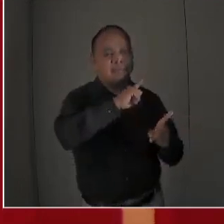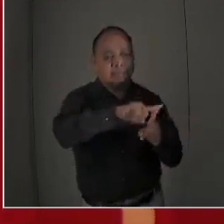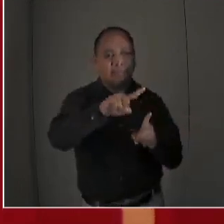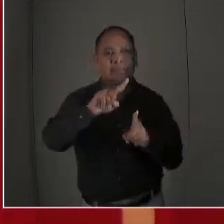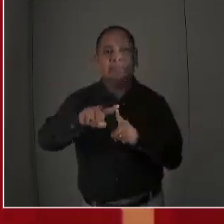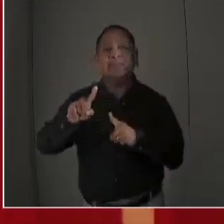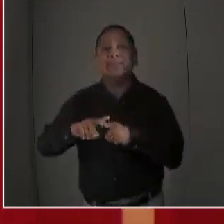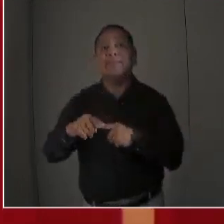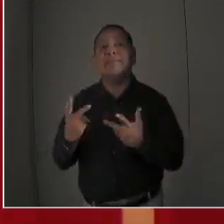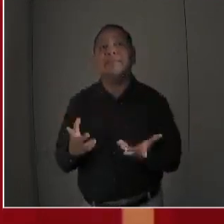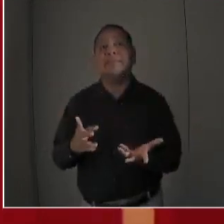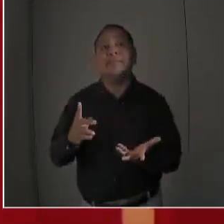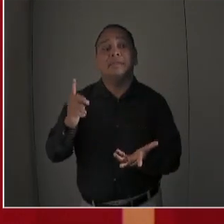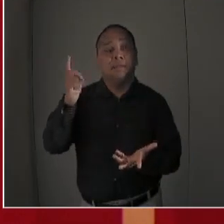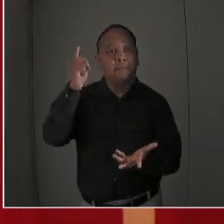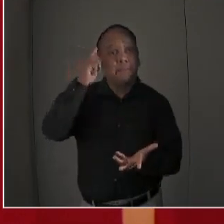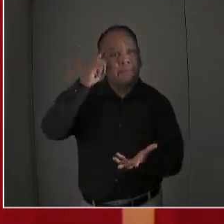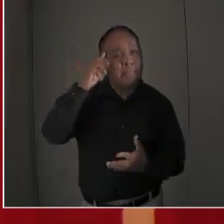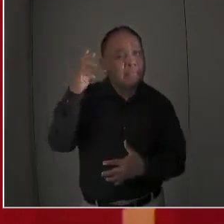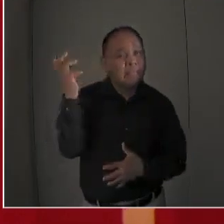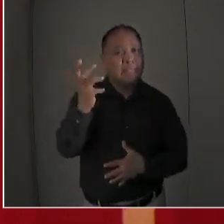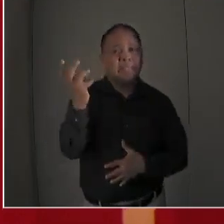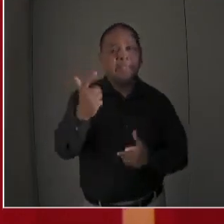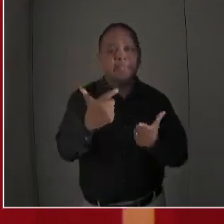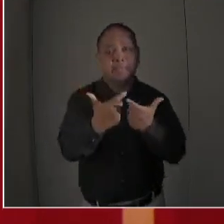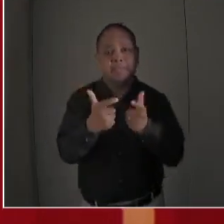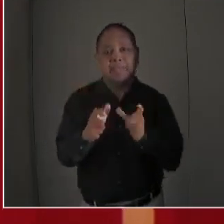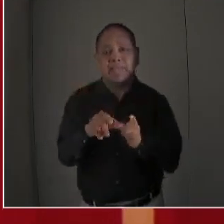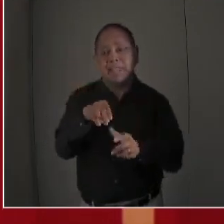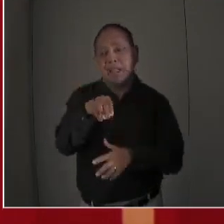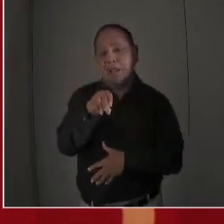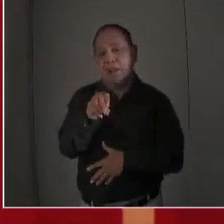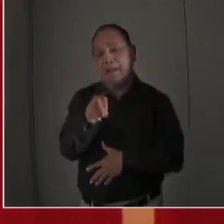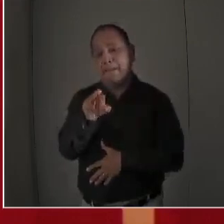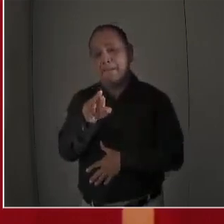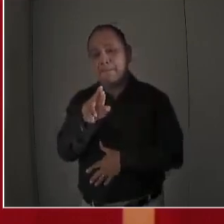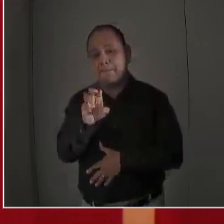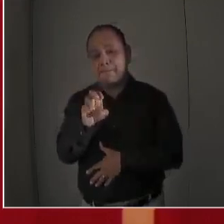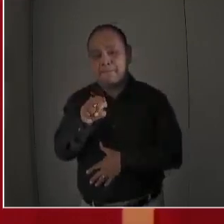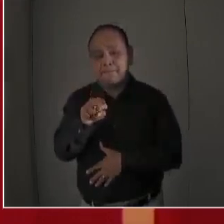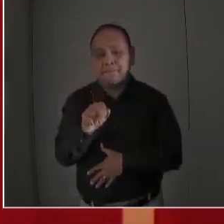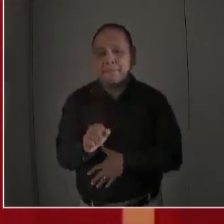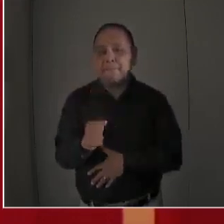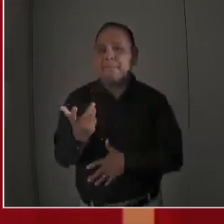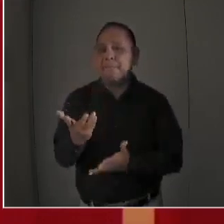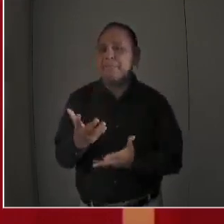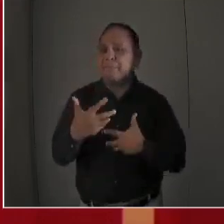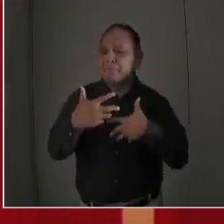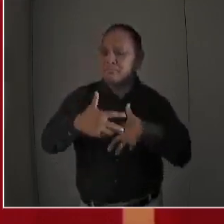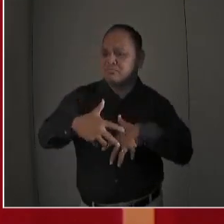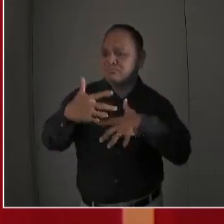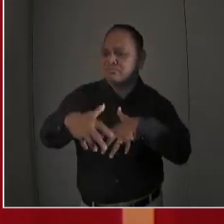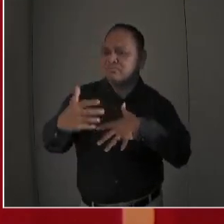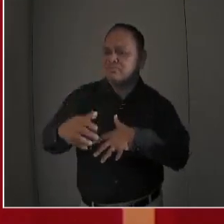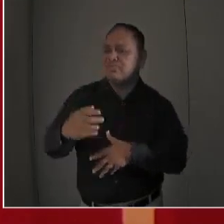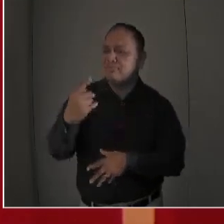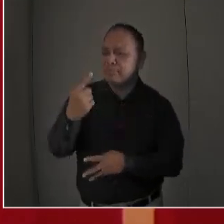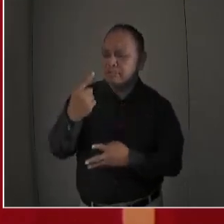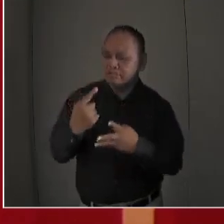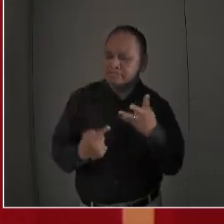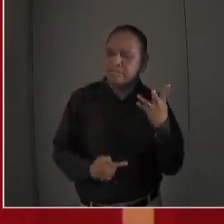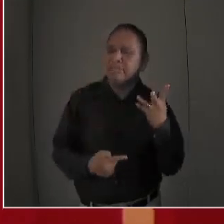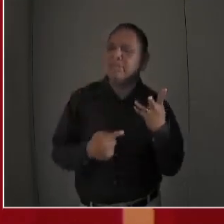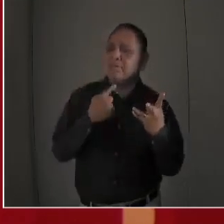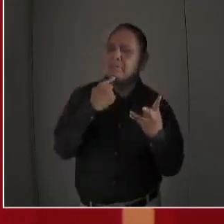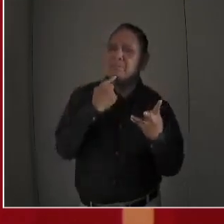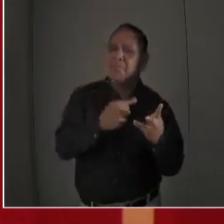que creamos Morena para defender distintas luchas, distintas causas justas, por